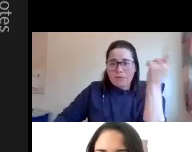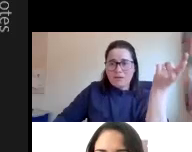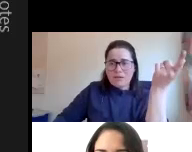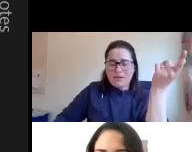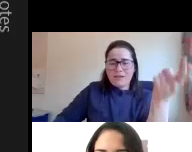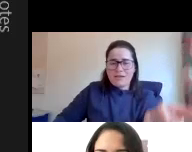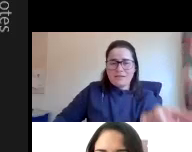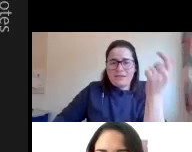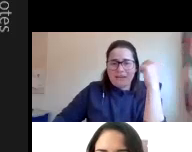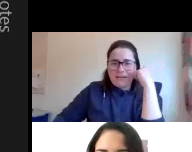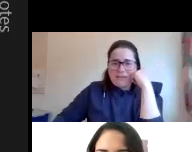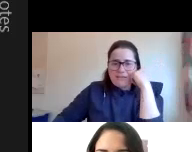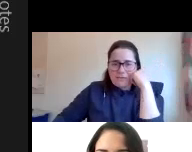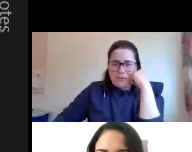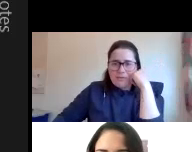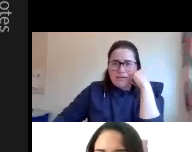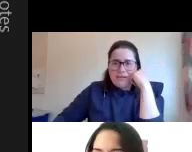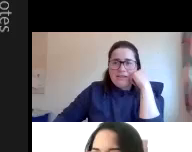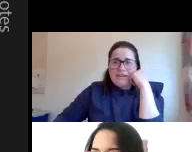nutrientes porque en esta zona urbana,